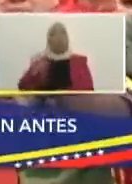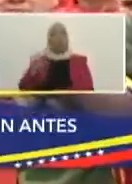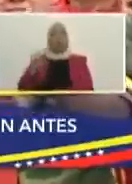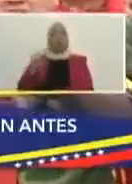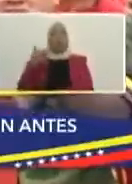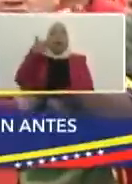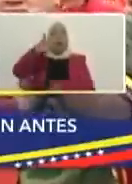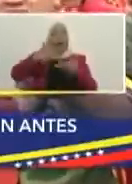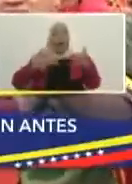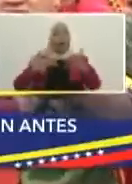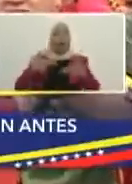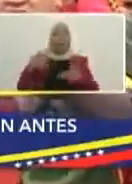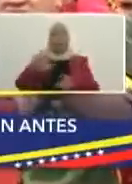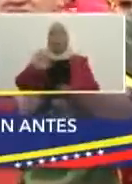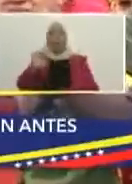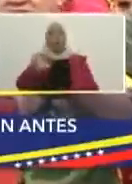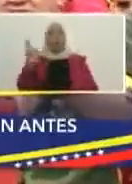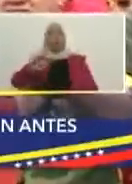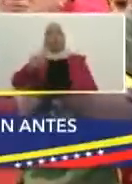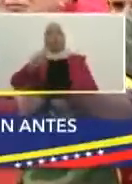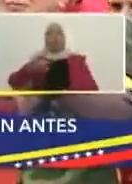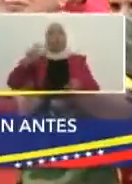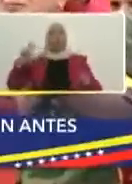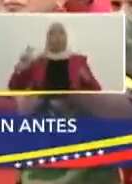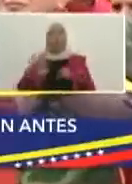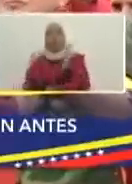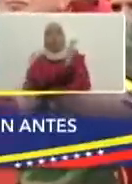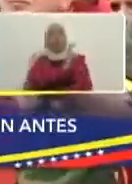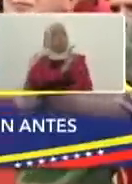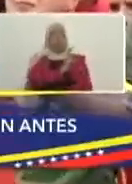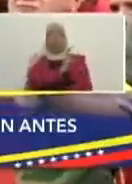armas, nunca más la violencia.